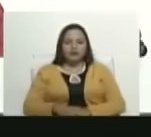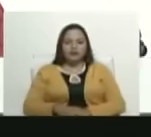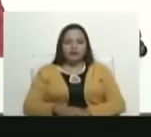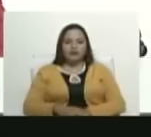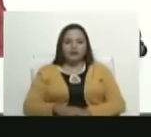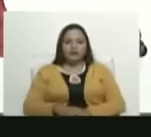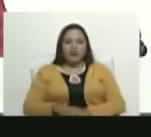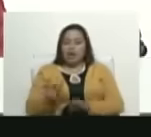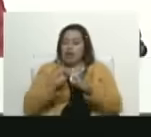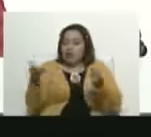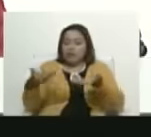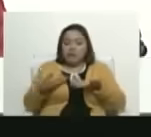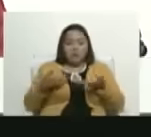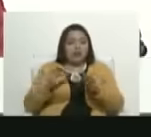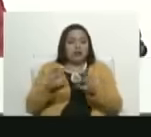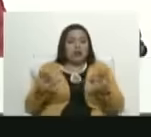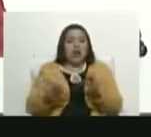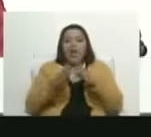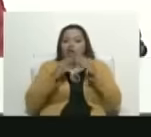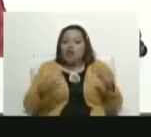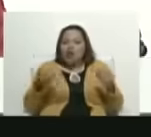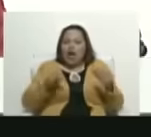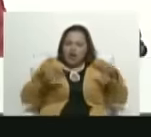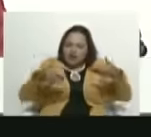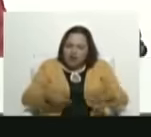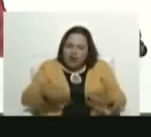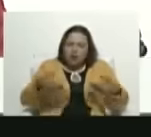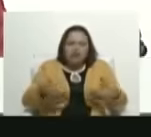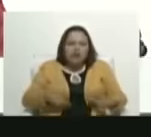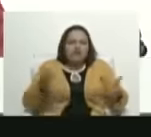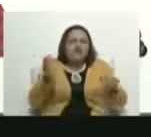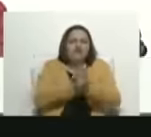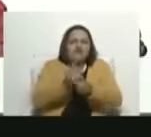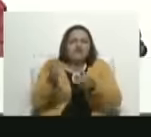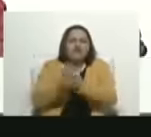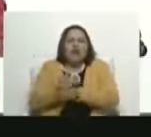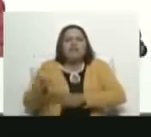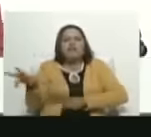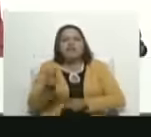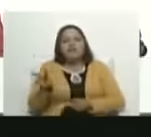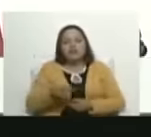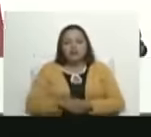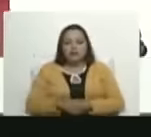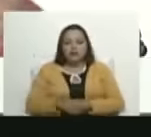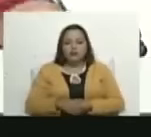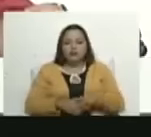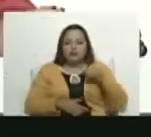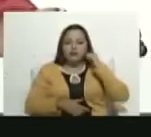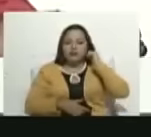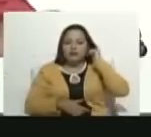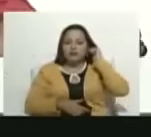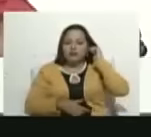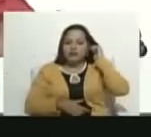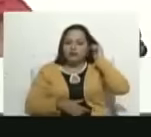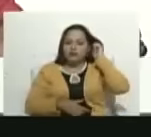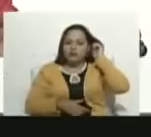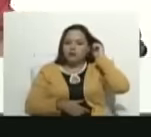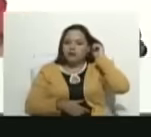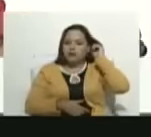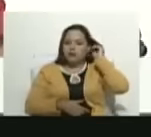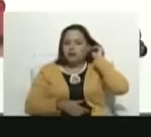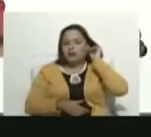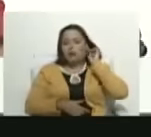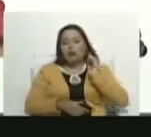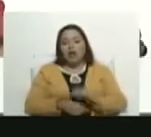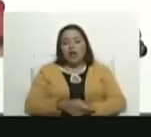Nada nos han regalado, todo nos ha costado. Es cuando vemos que 563.000, es hasta el 15, yo creo que se van a